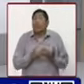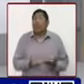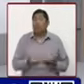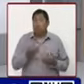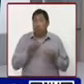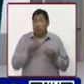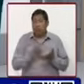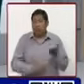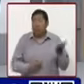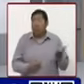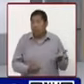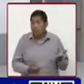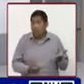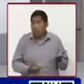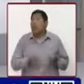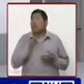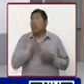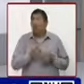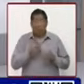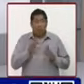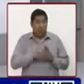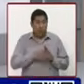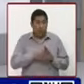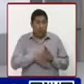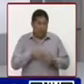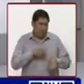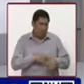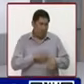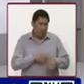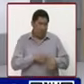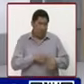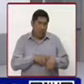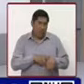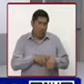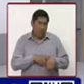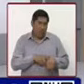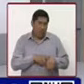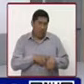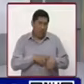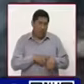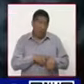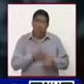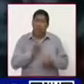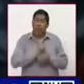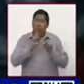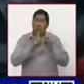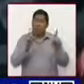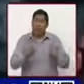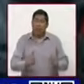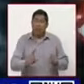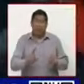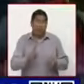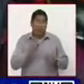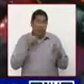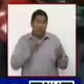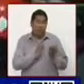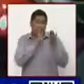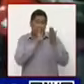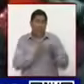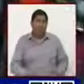de precios? Seguramente ya están rematando esta hora porque ya casi son las 9 y media. Vamos a preguntar a la caserita. Me voy a